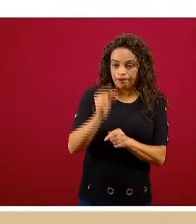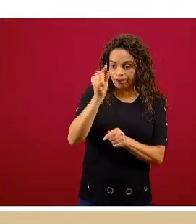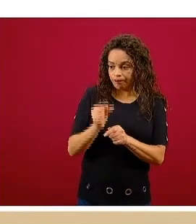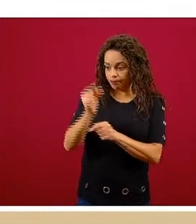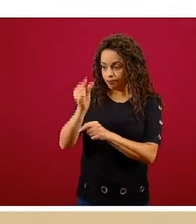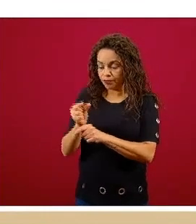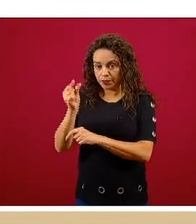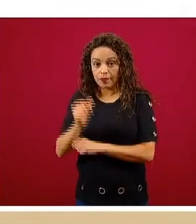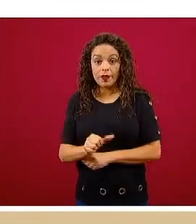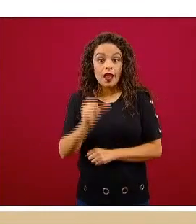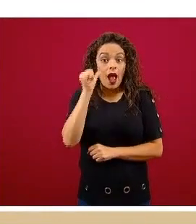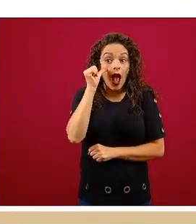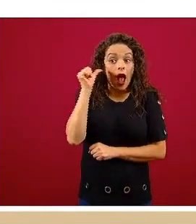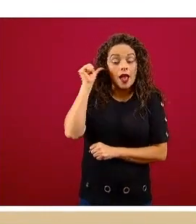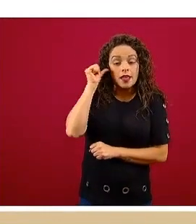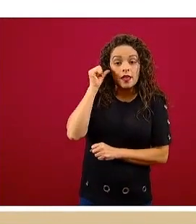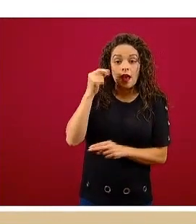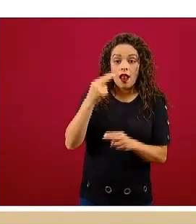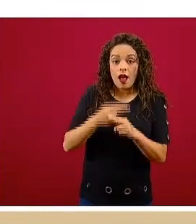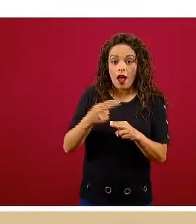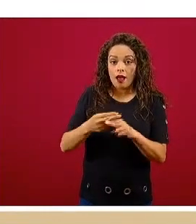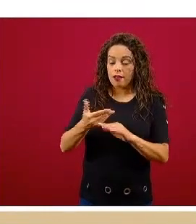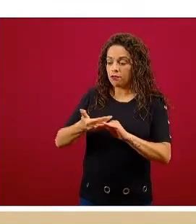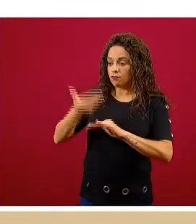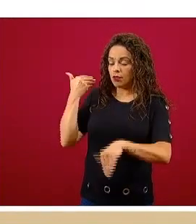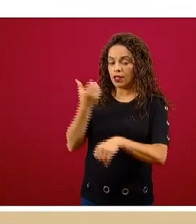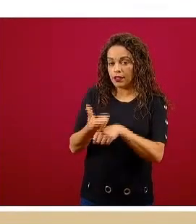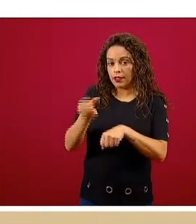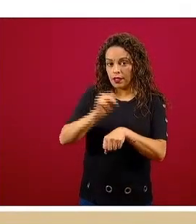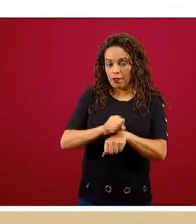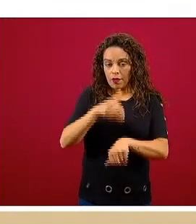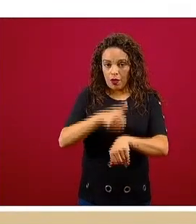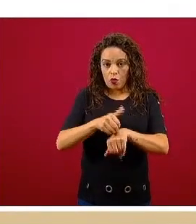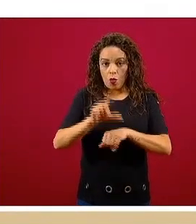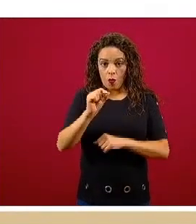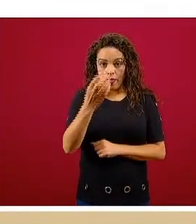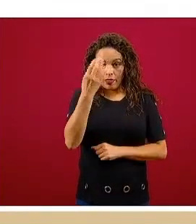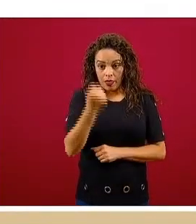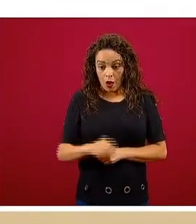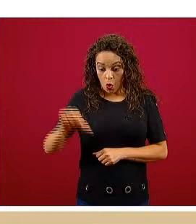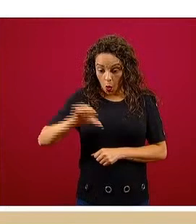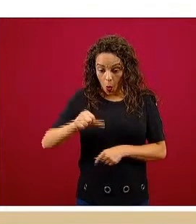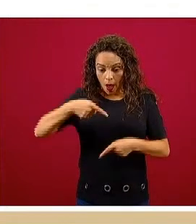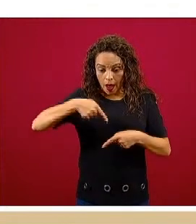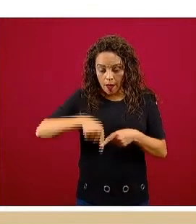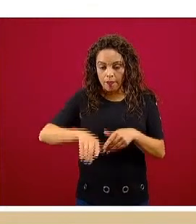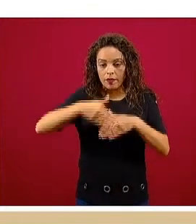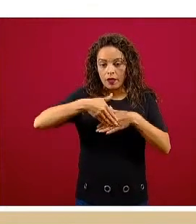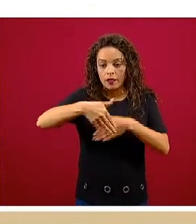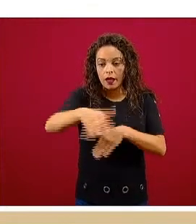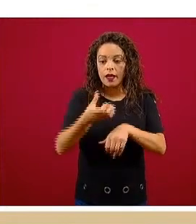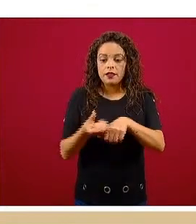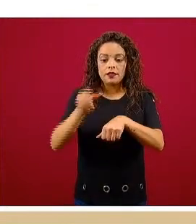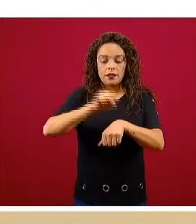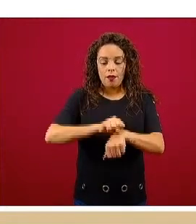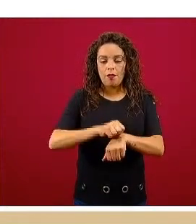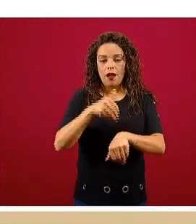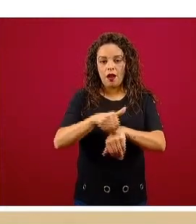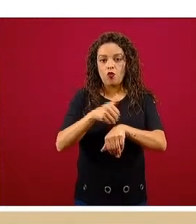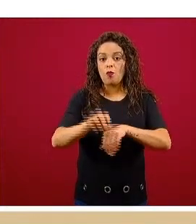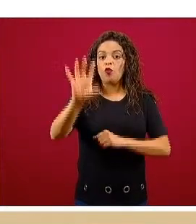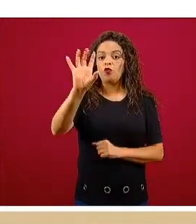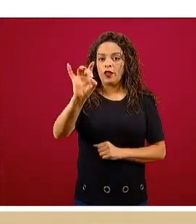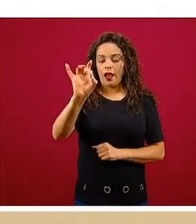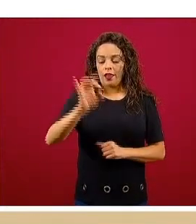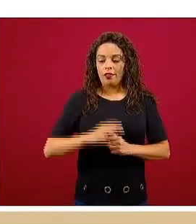estábamos graficando solo hasta la semana 29, el día de hoy empezamos ya a graficar la semana 30. Y